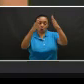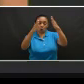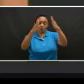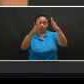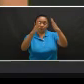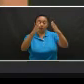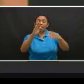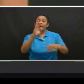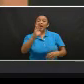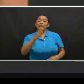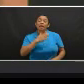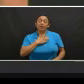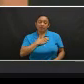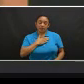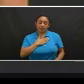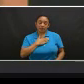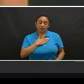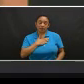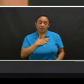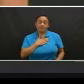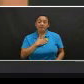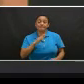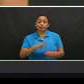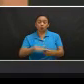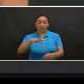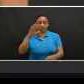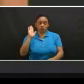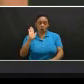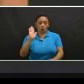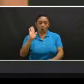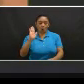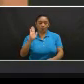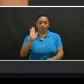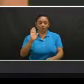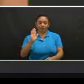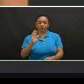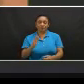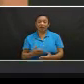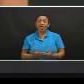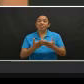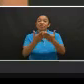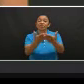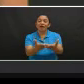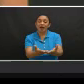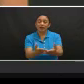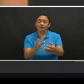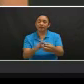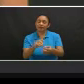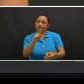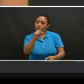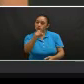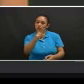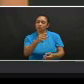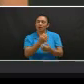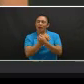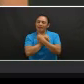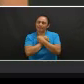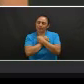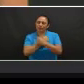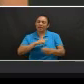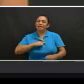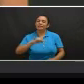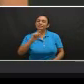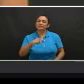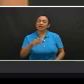camino. Dios te está llamando esta noche y me prometió darme su amor y estar